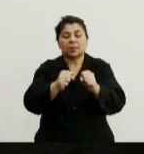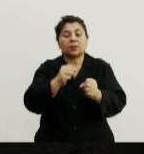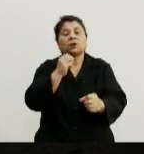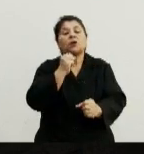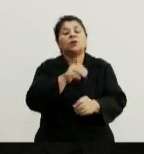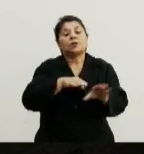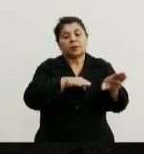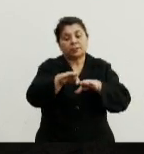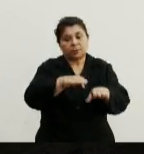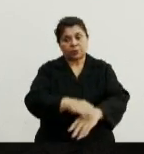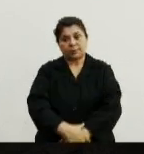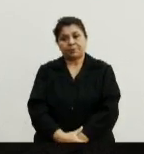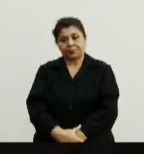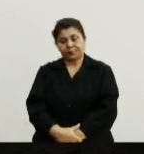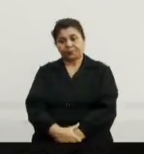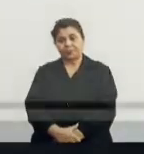jorge armendáriz